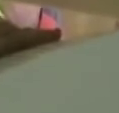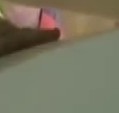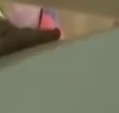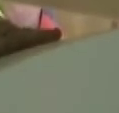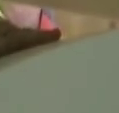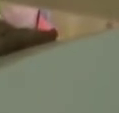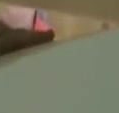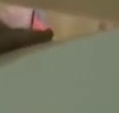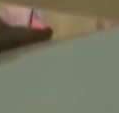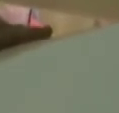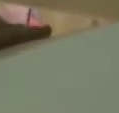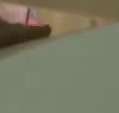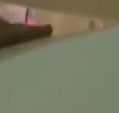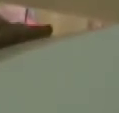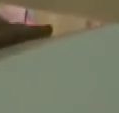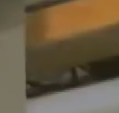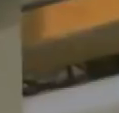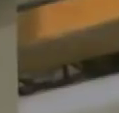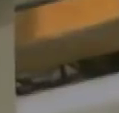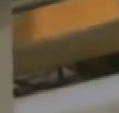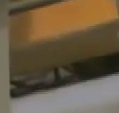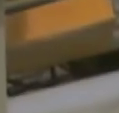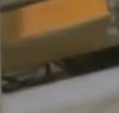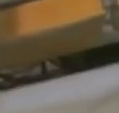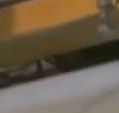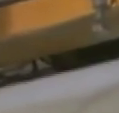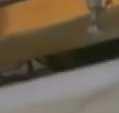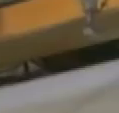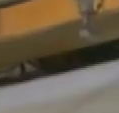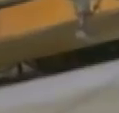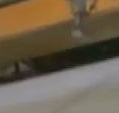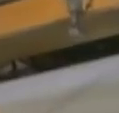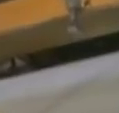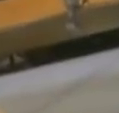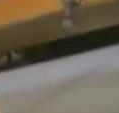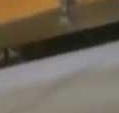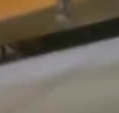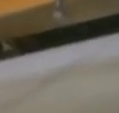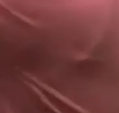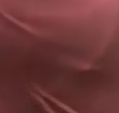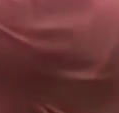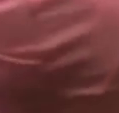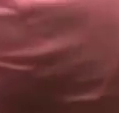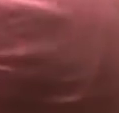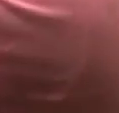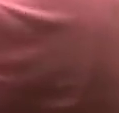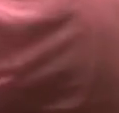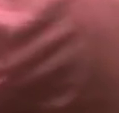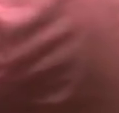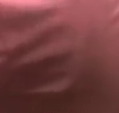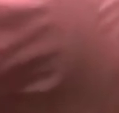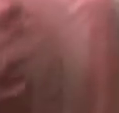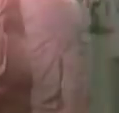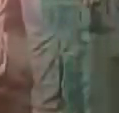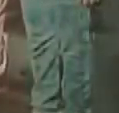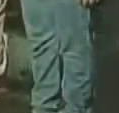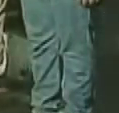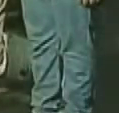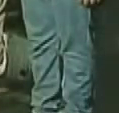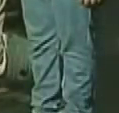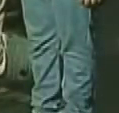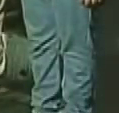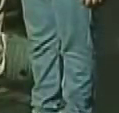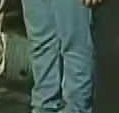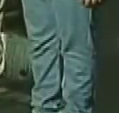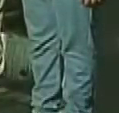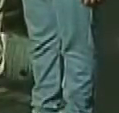de septiembre. Aquí estamos metiendo el ojo para garantizar los cuadernos. Tenemos que